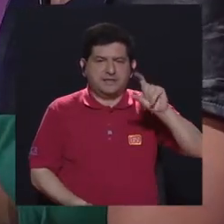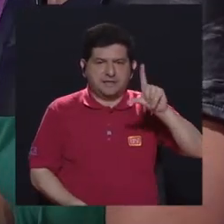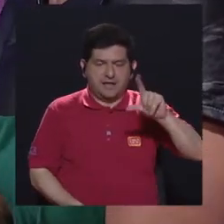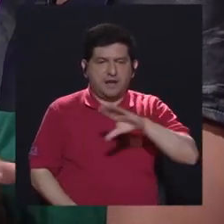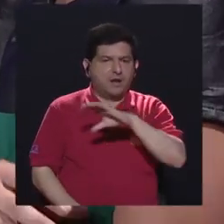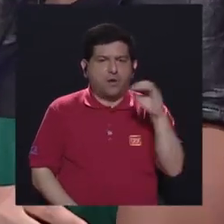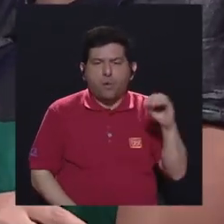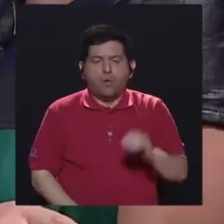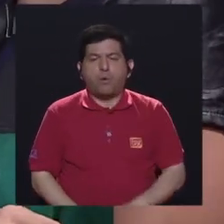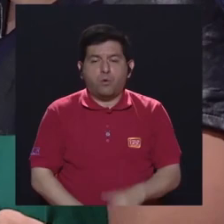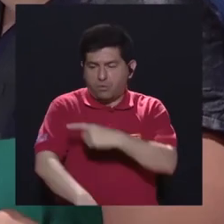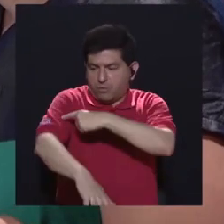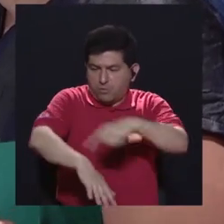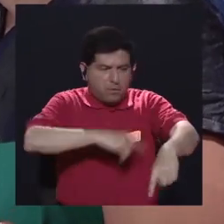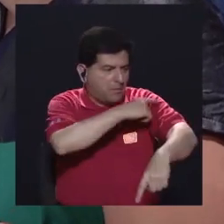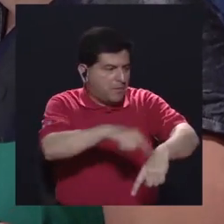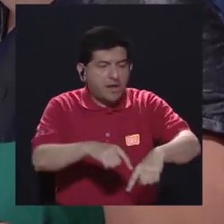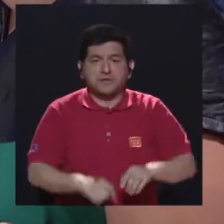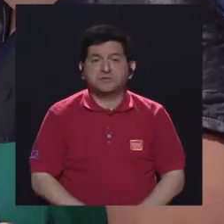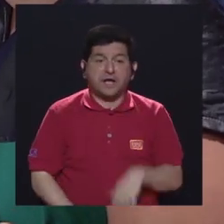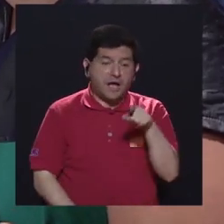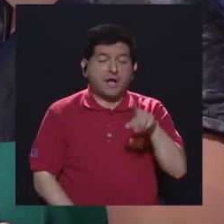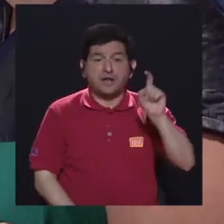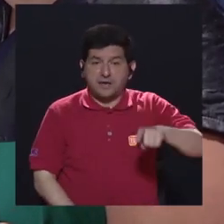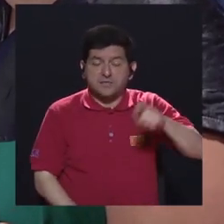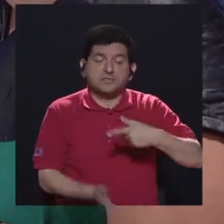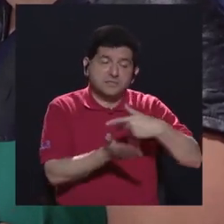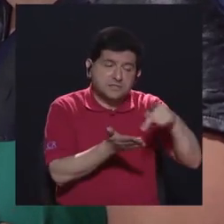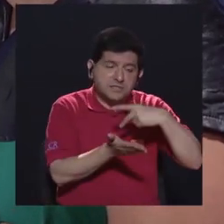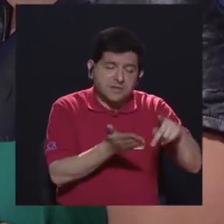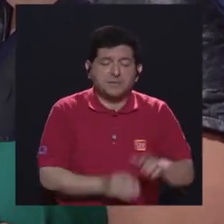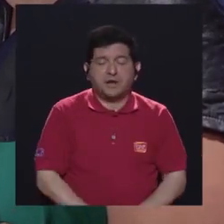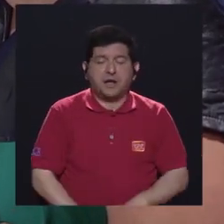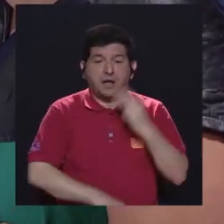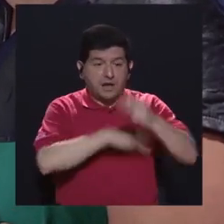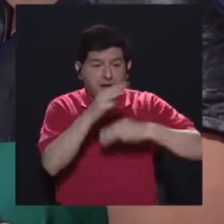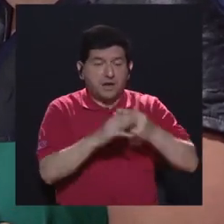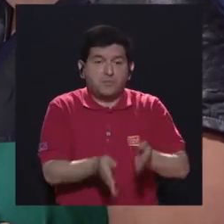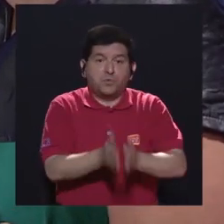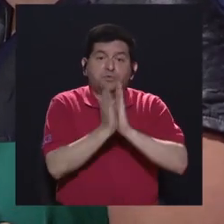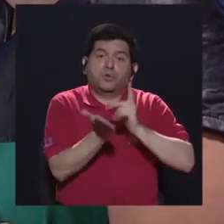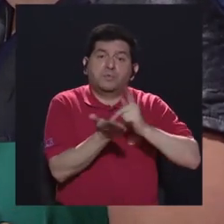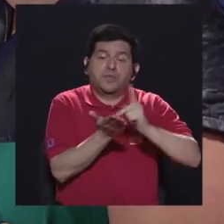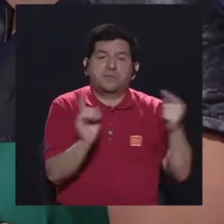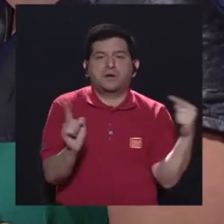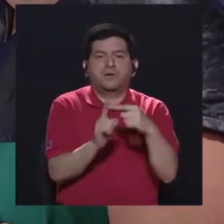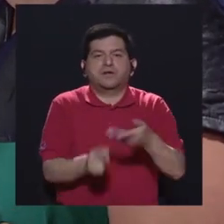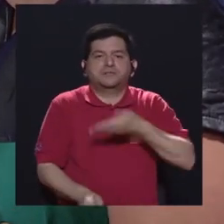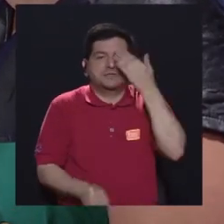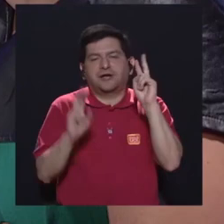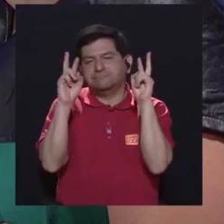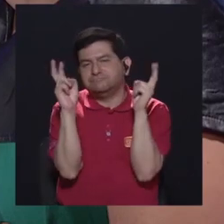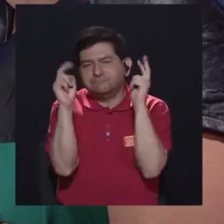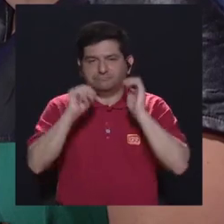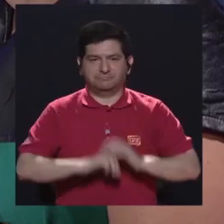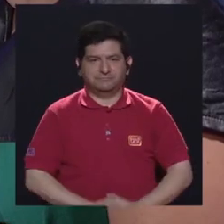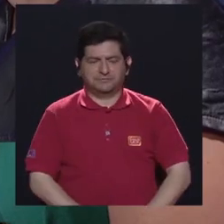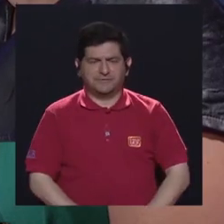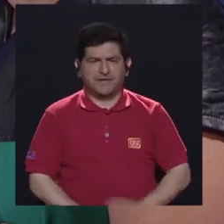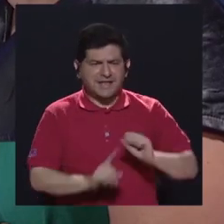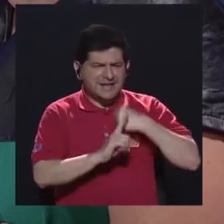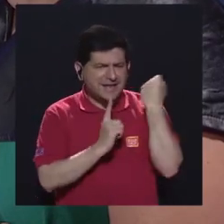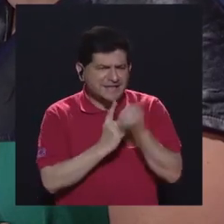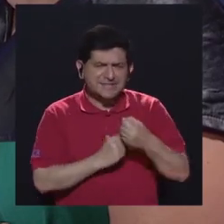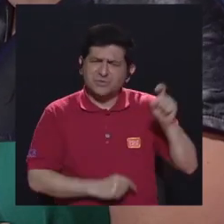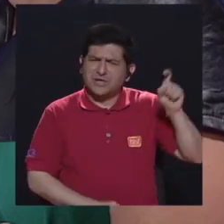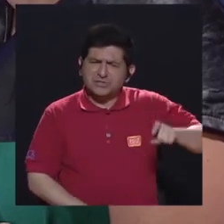necesita adquirir dinero para poder pagar las cuentas, porque el mundo nos cobra hasta por respirar. Entonces, ahí el cuestionamiento de si es